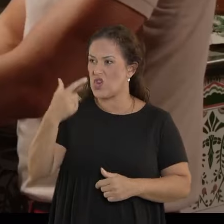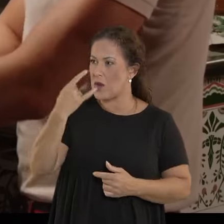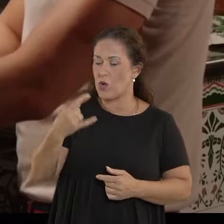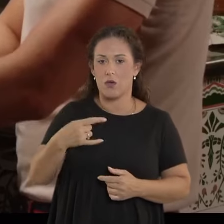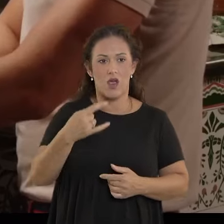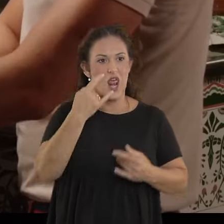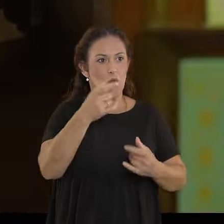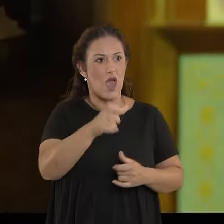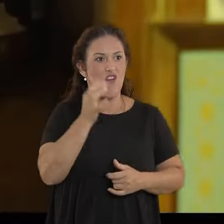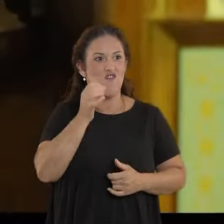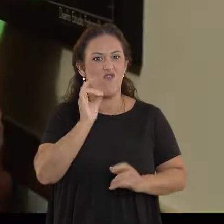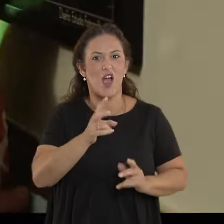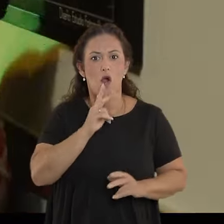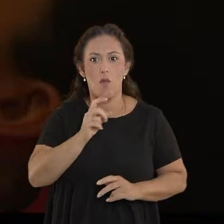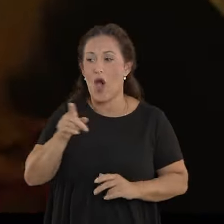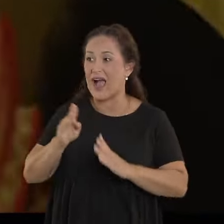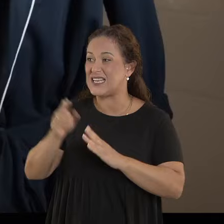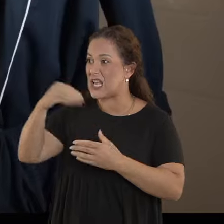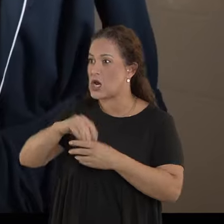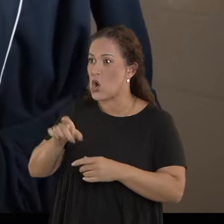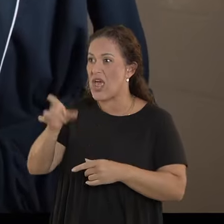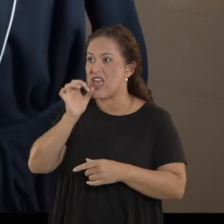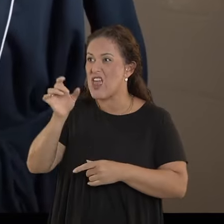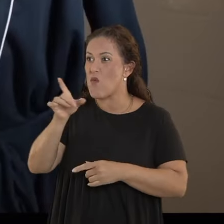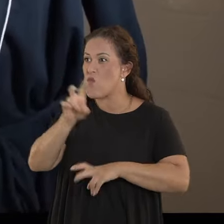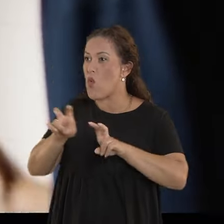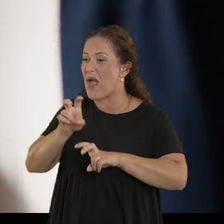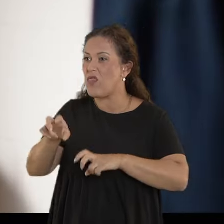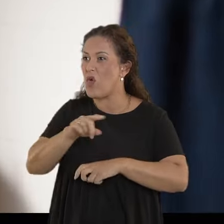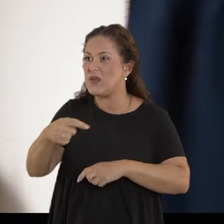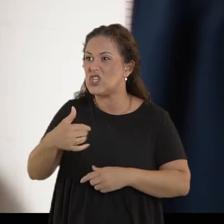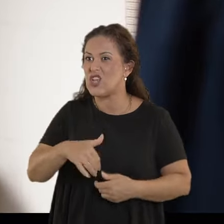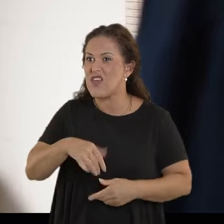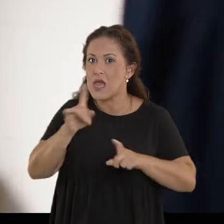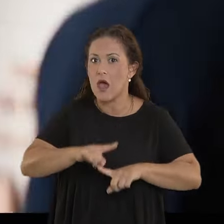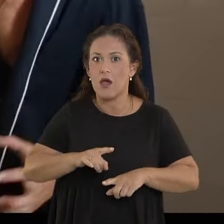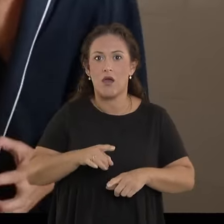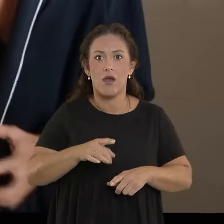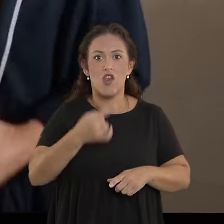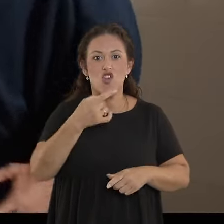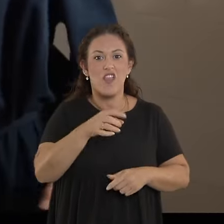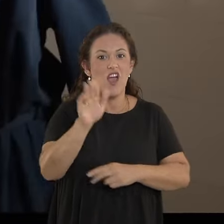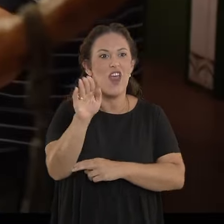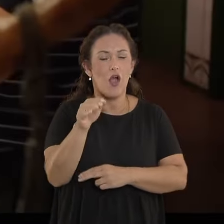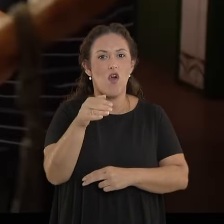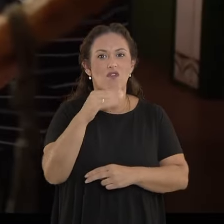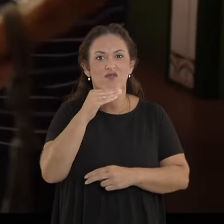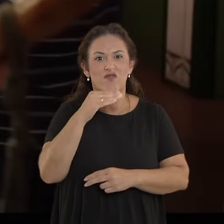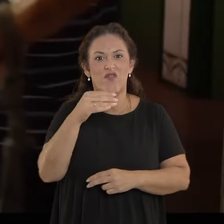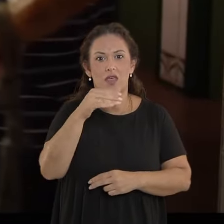a enamorar de una vasca, criatura? No te la habrás traído a casa, ¿no? Esa tía está buscando piso piloto en Sevilla. No será piso franco. No hables de franco, que se enerva. Pero la chavala no